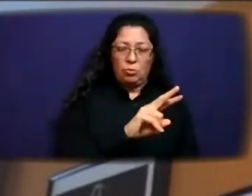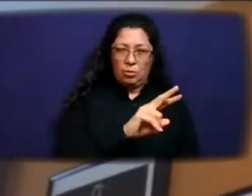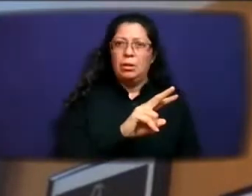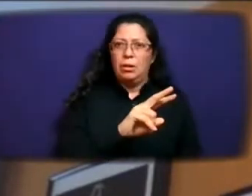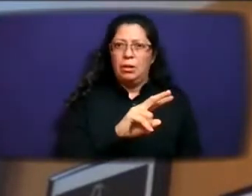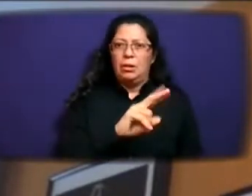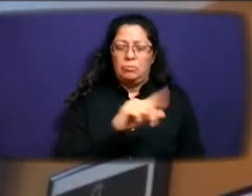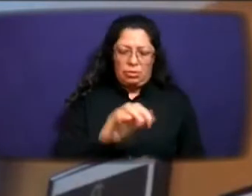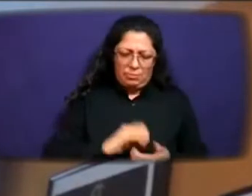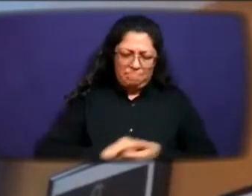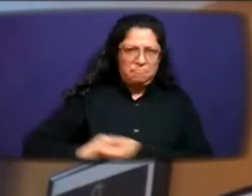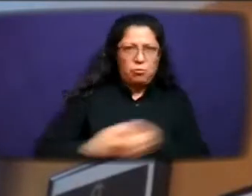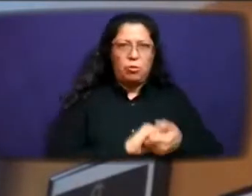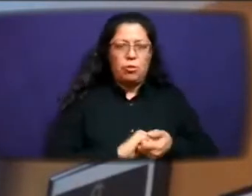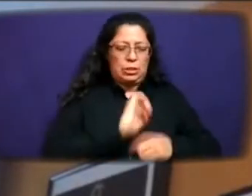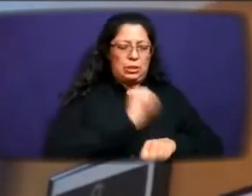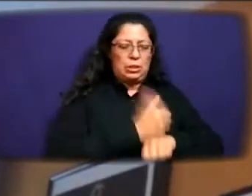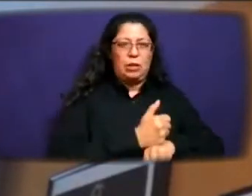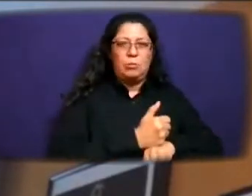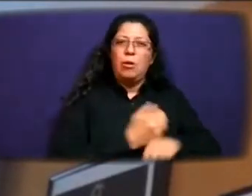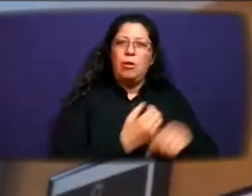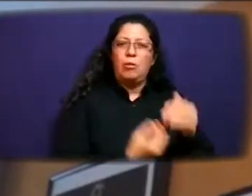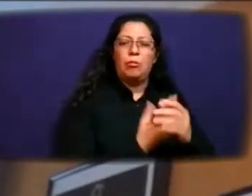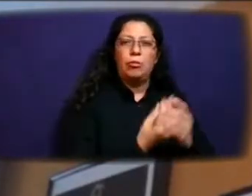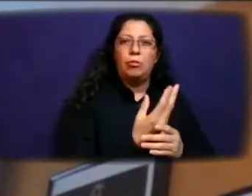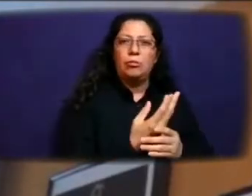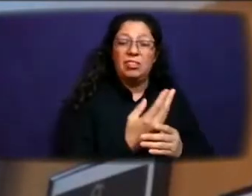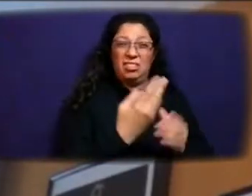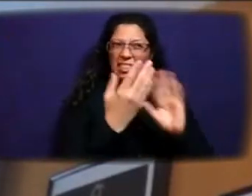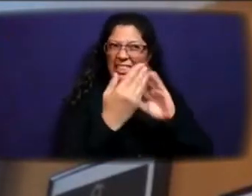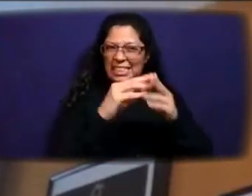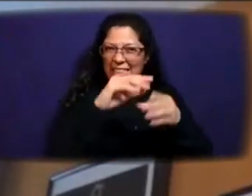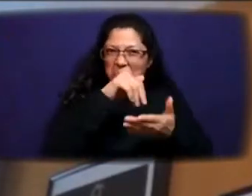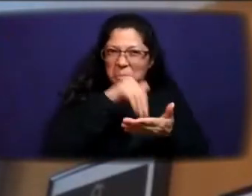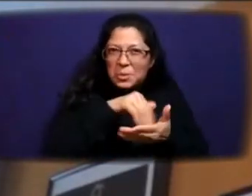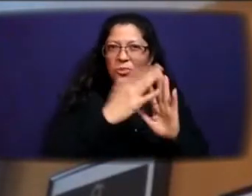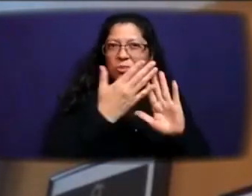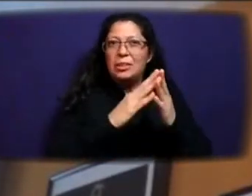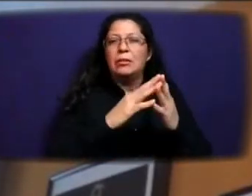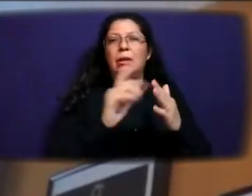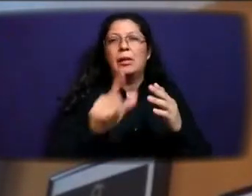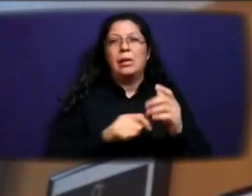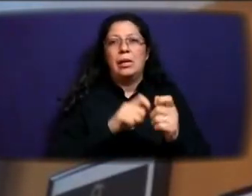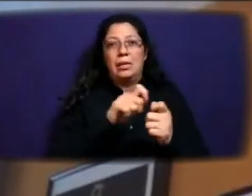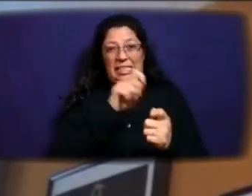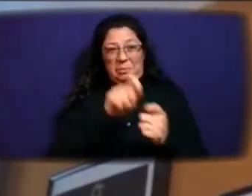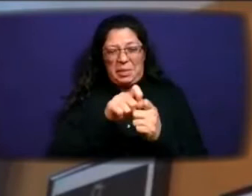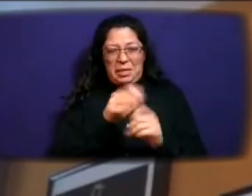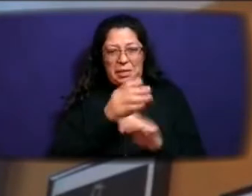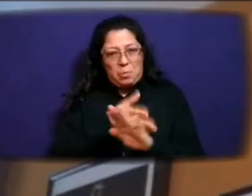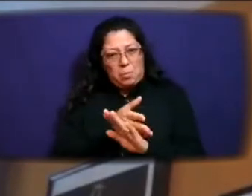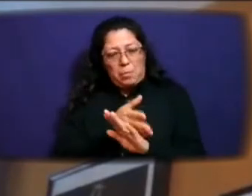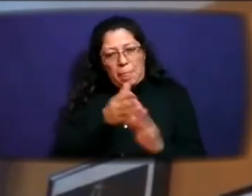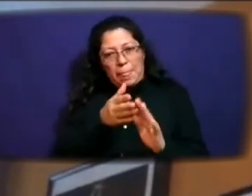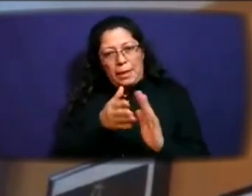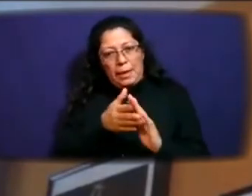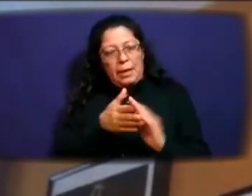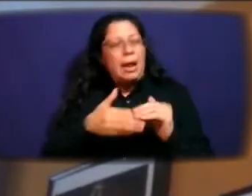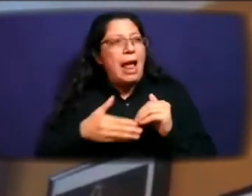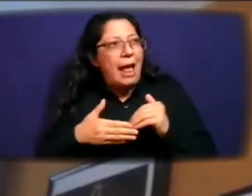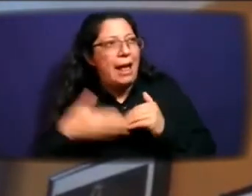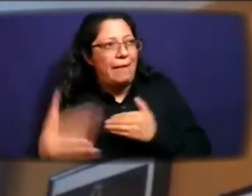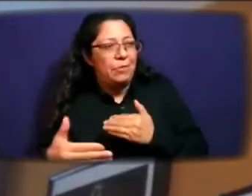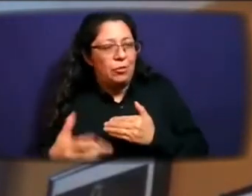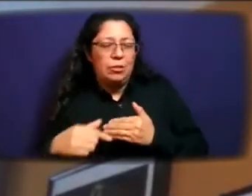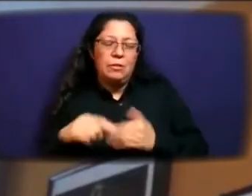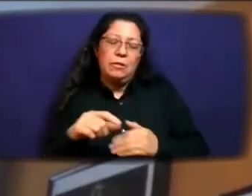unieron para crear un campo de siembra urbano, precisamente después de una rebelión contra la policía como